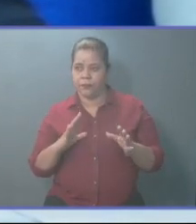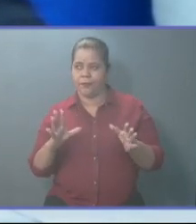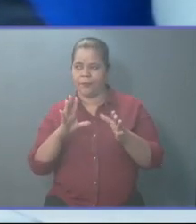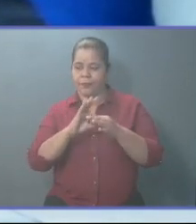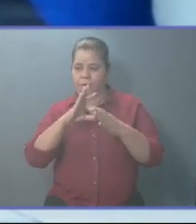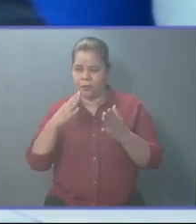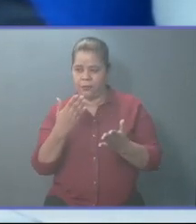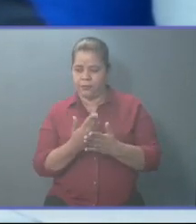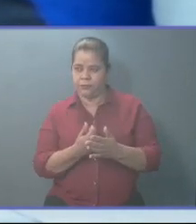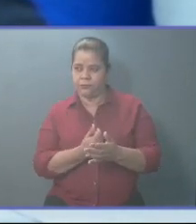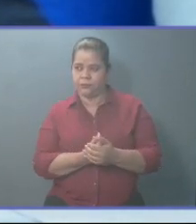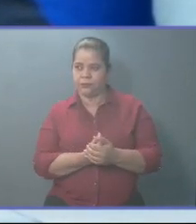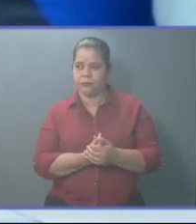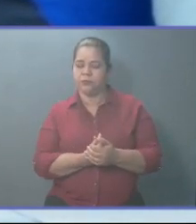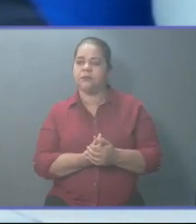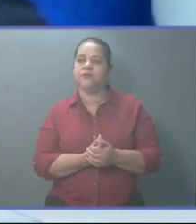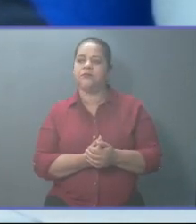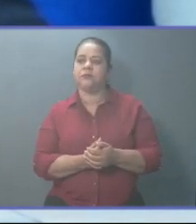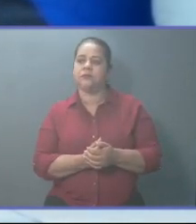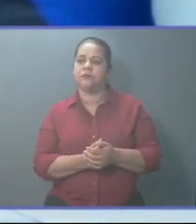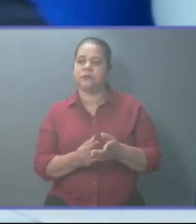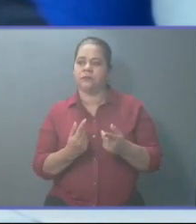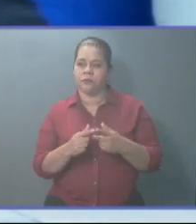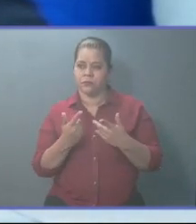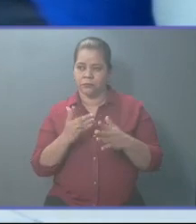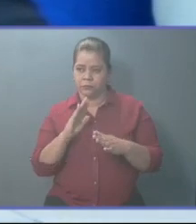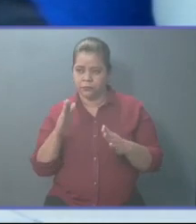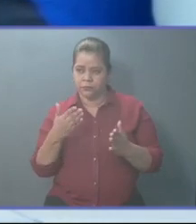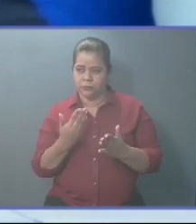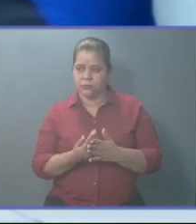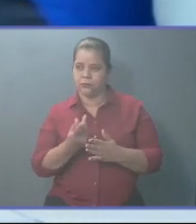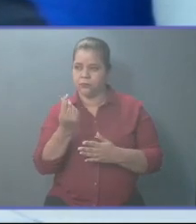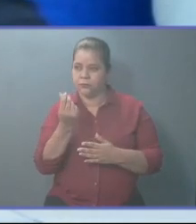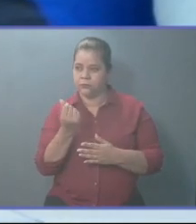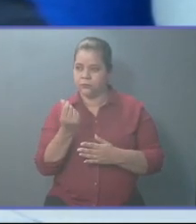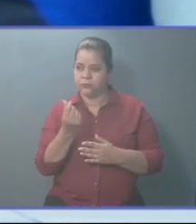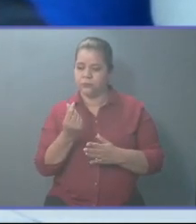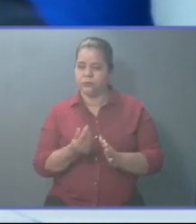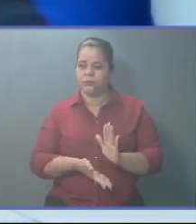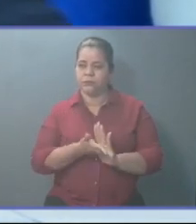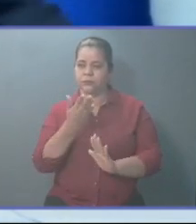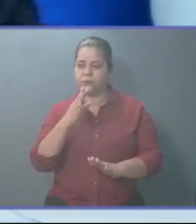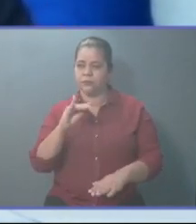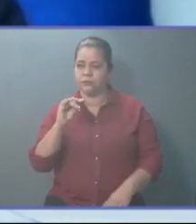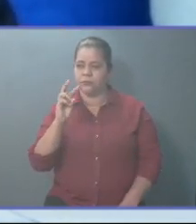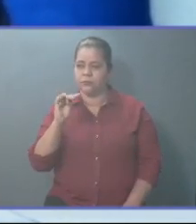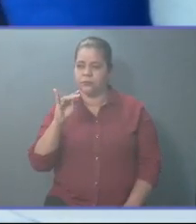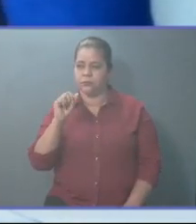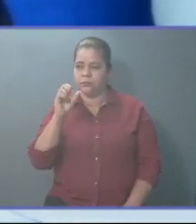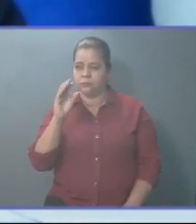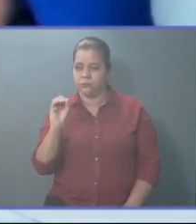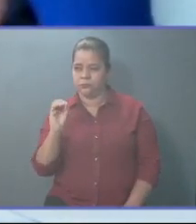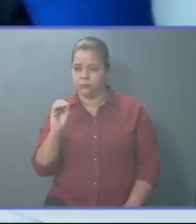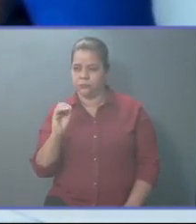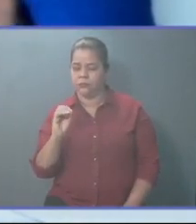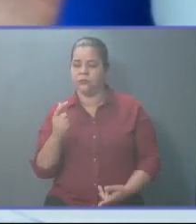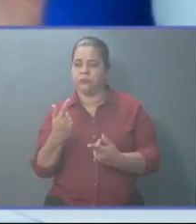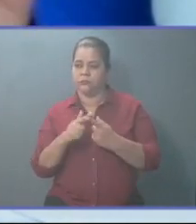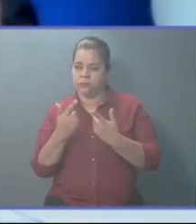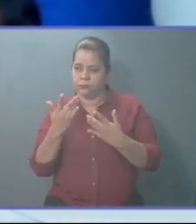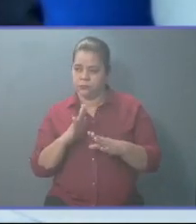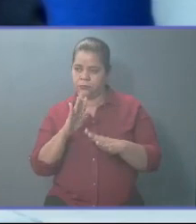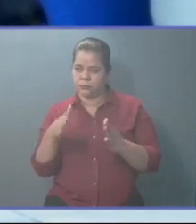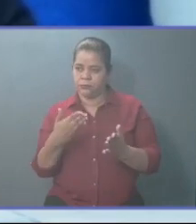la implementación y ejecución de los recursos asignados para este fideicomiso. En eso obviamente